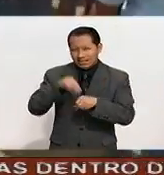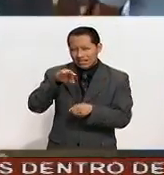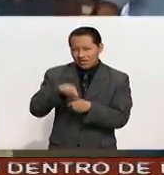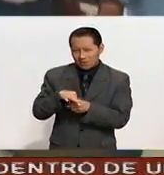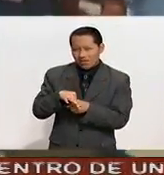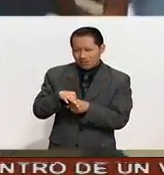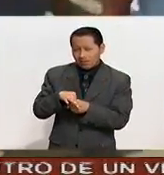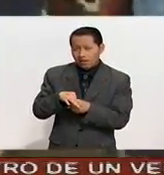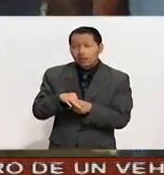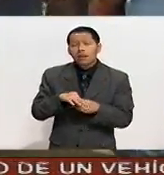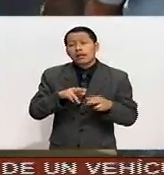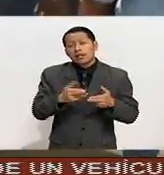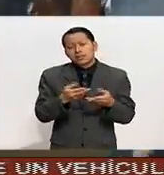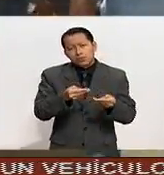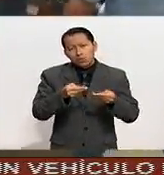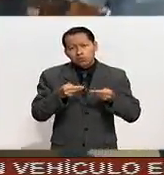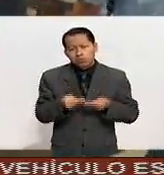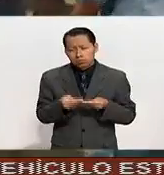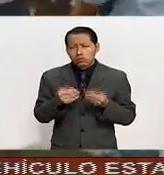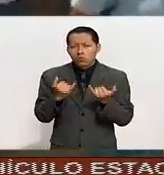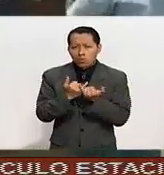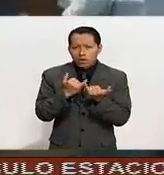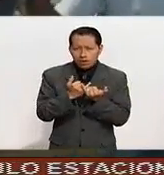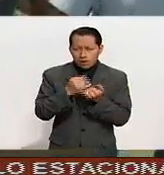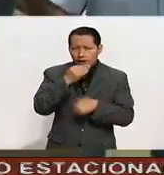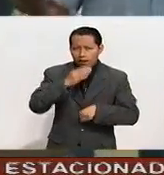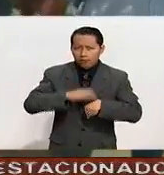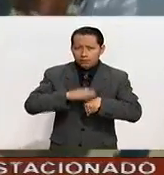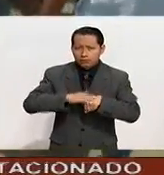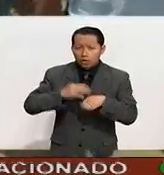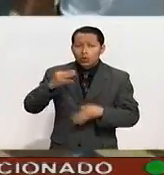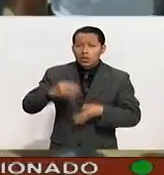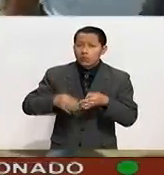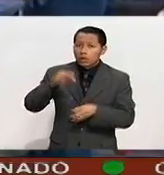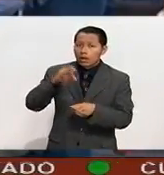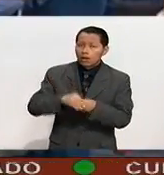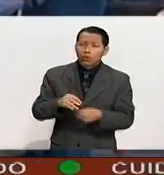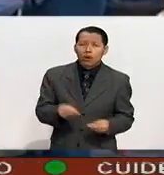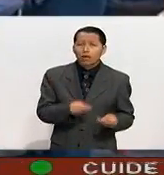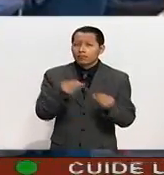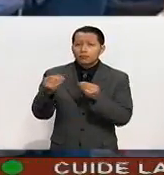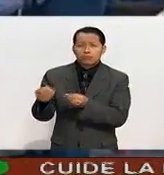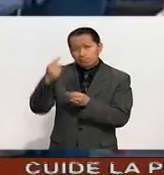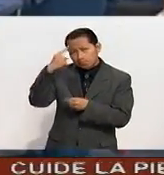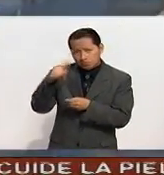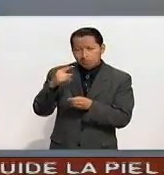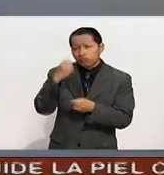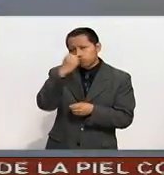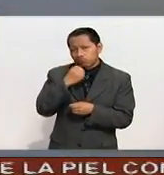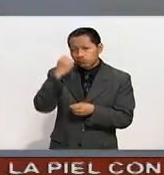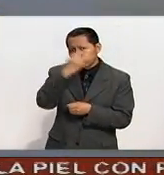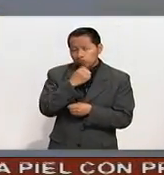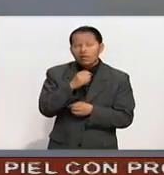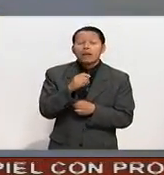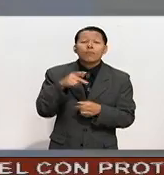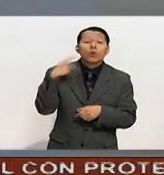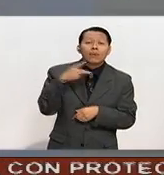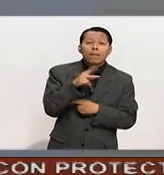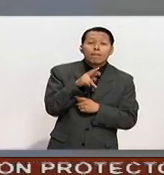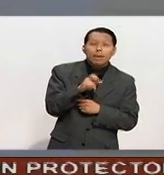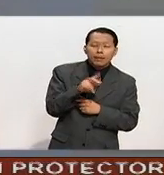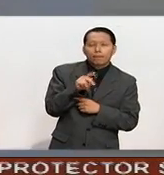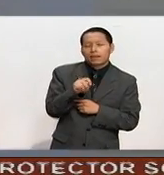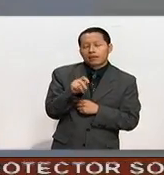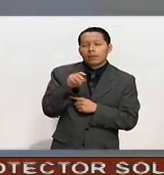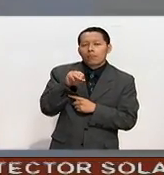e informó que será canalizado al Tribunal Electoral para su resolución. También en Puebla, los partidos PRI, PRD, Morena y